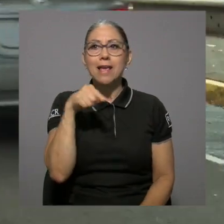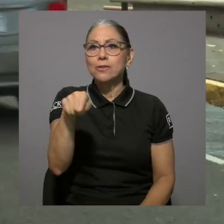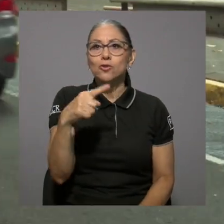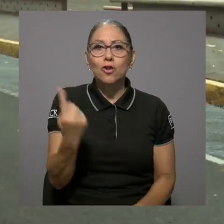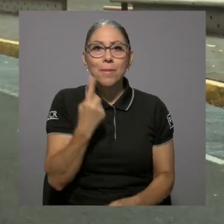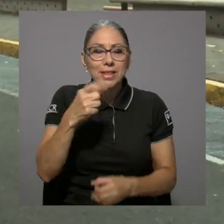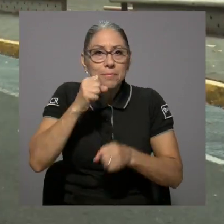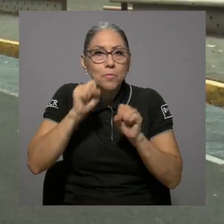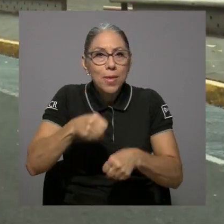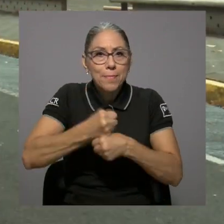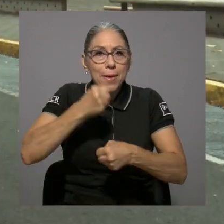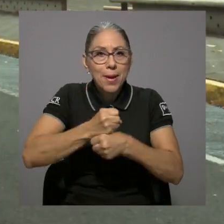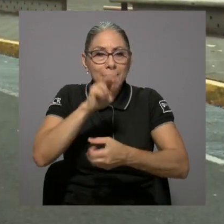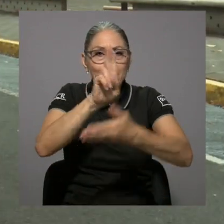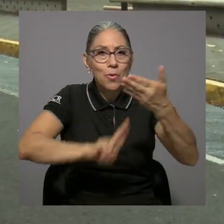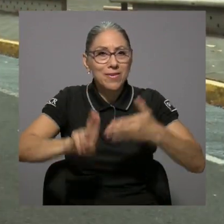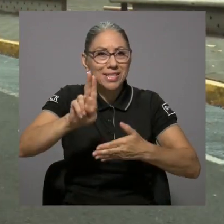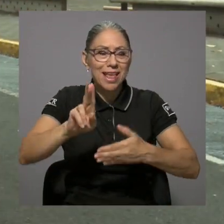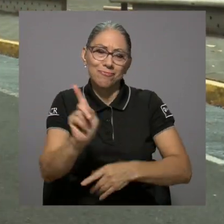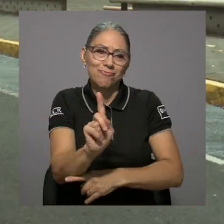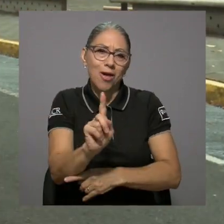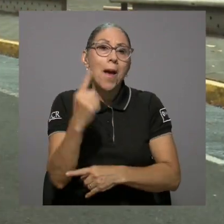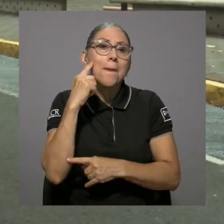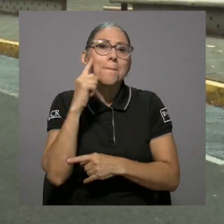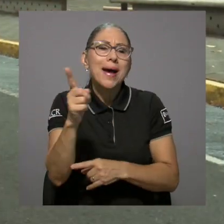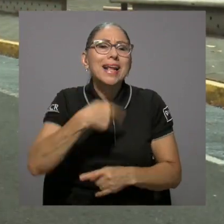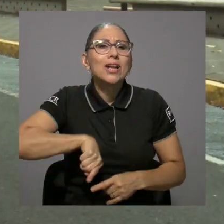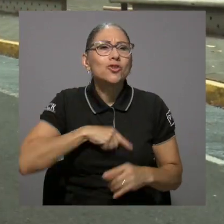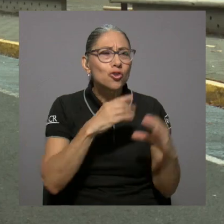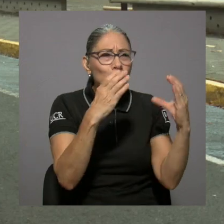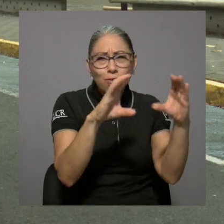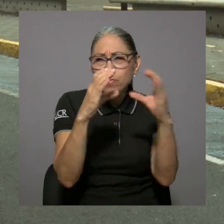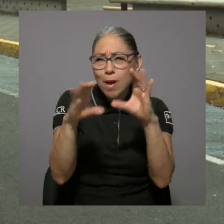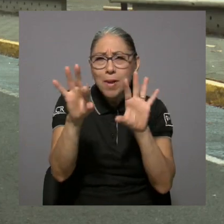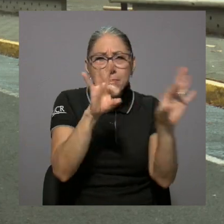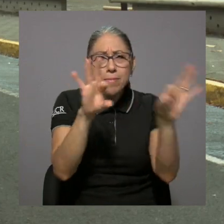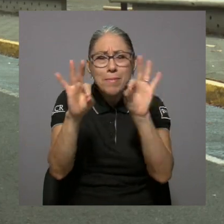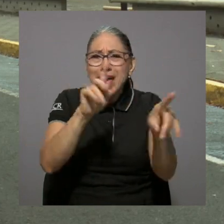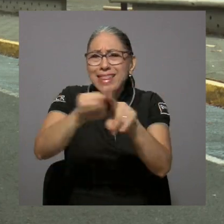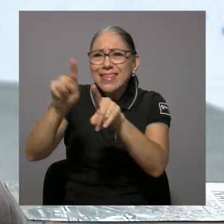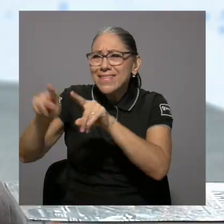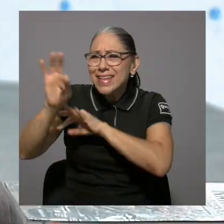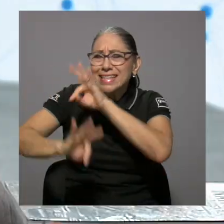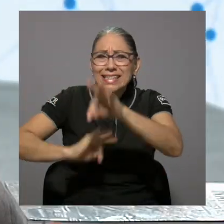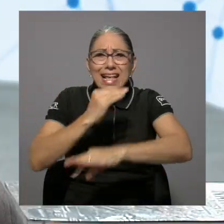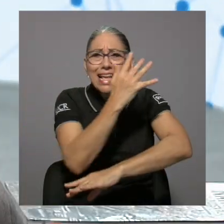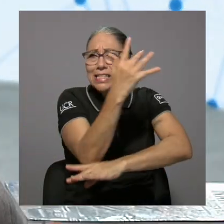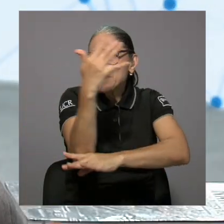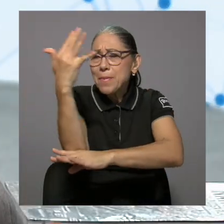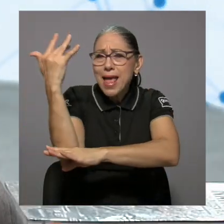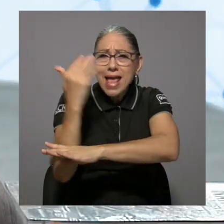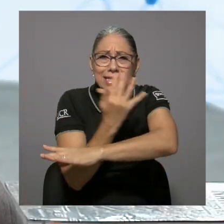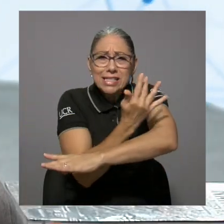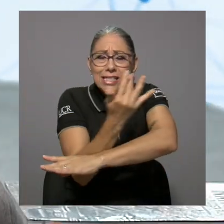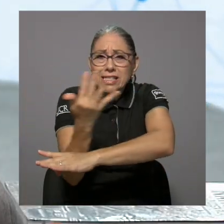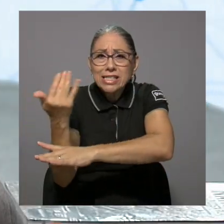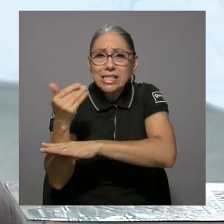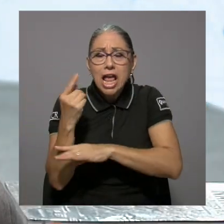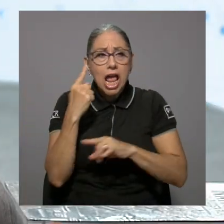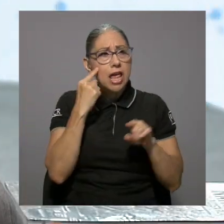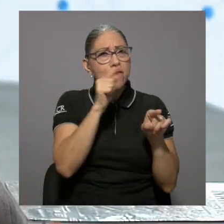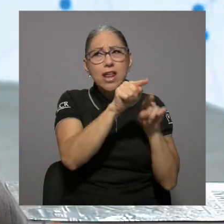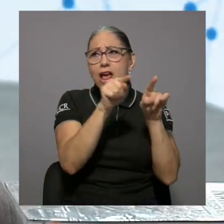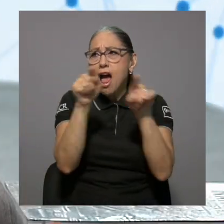universidad, sino para levantar muchas especies diferentes y ver que estas mismas pueden ser aplicadas en otros lugares